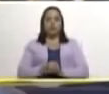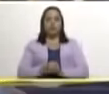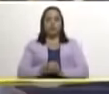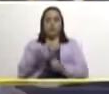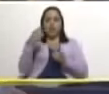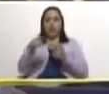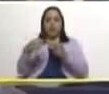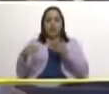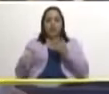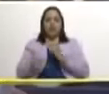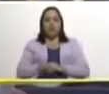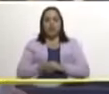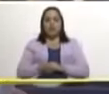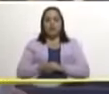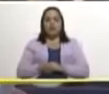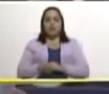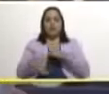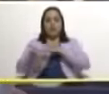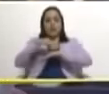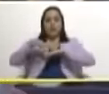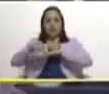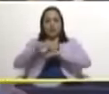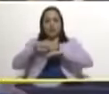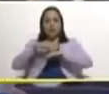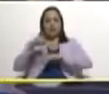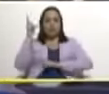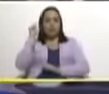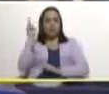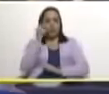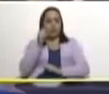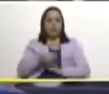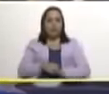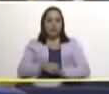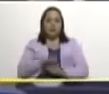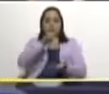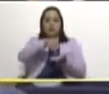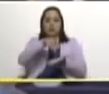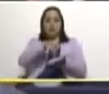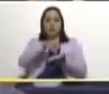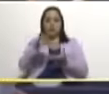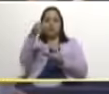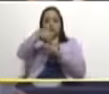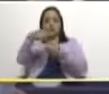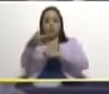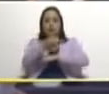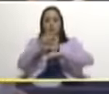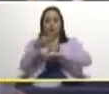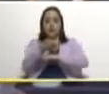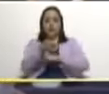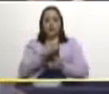ministros, ministras del gabinete ejecutivo,